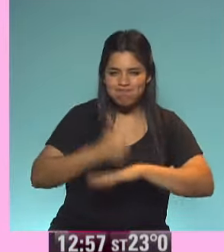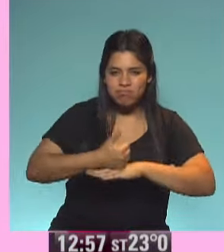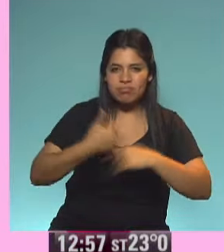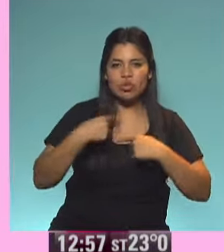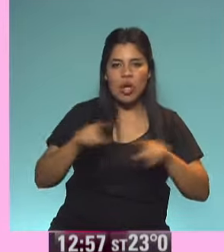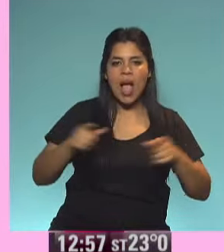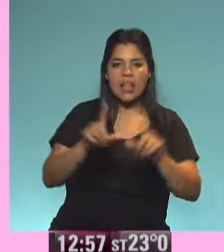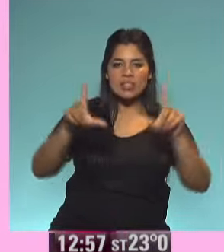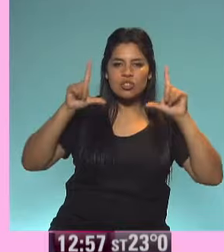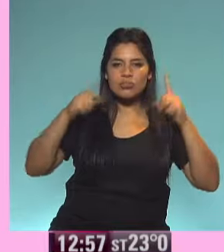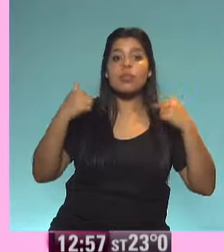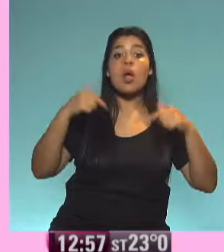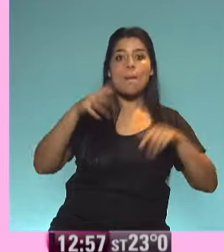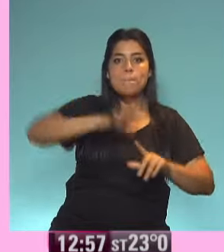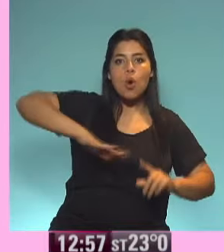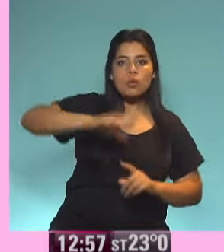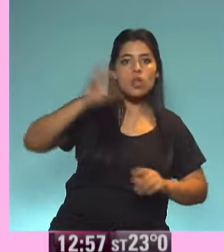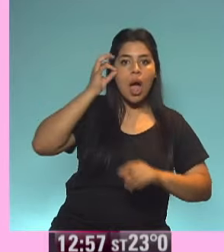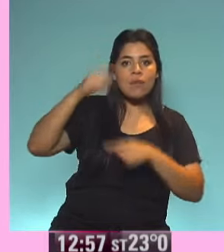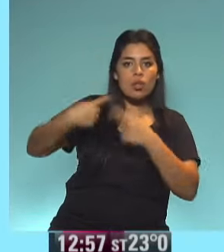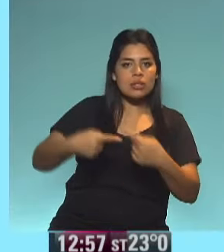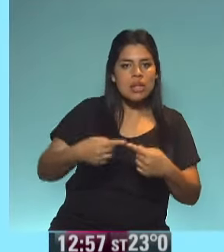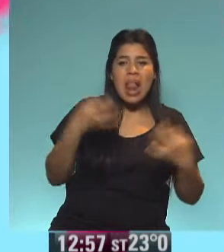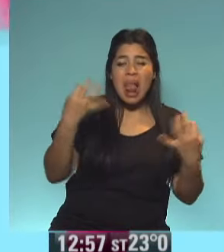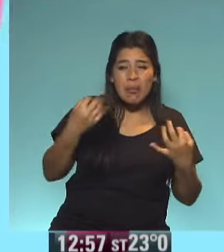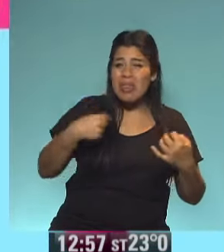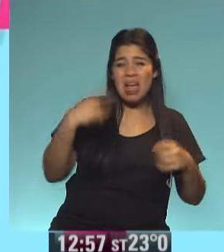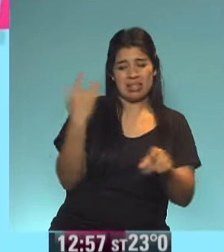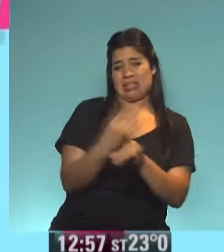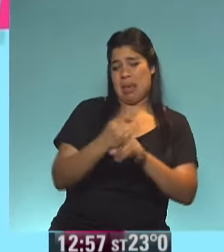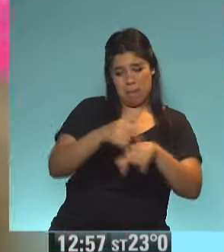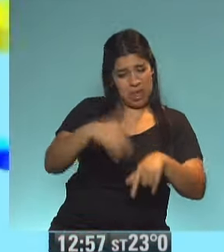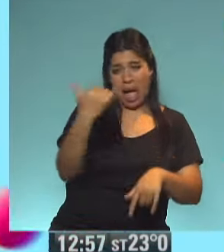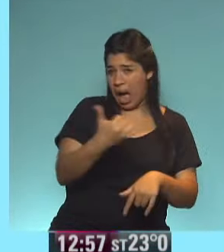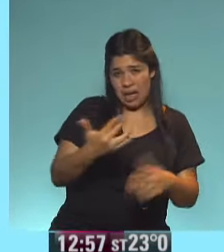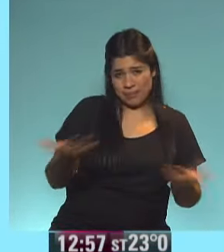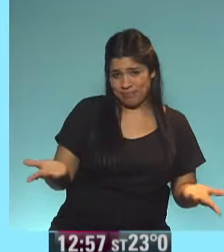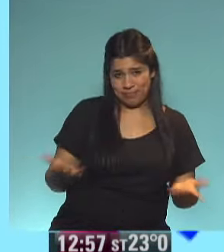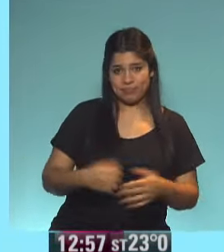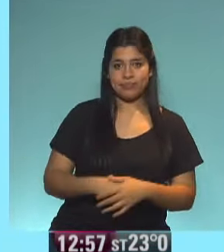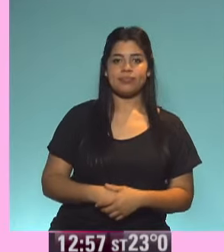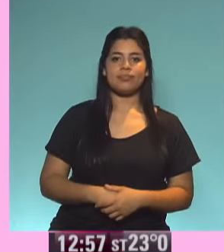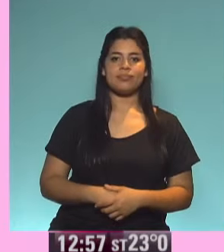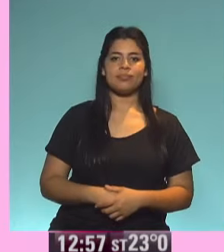población afrodescendiente nunca estuvo ausente, está presente.